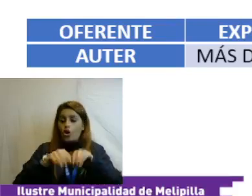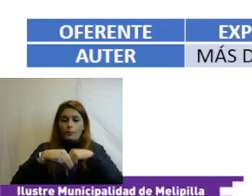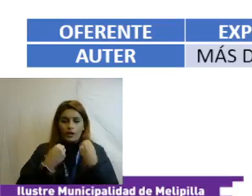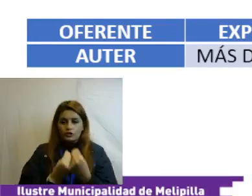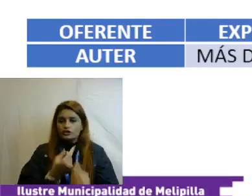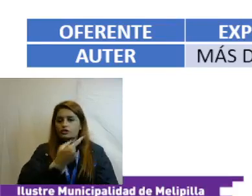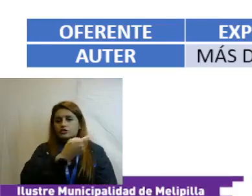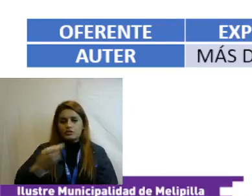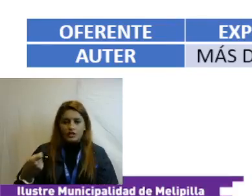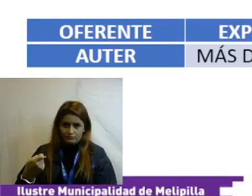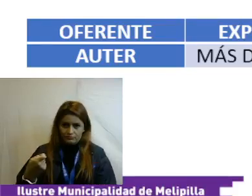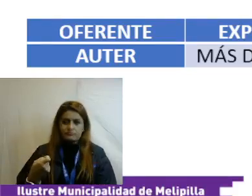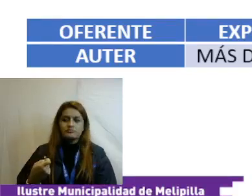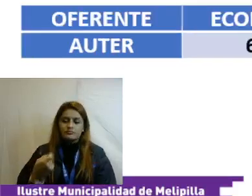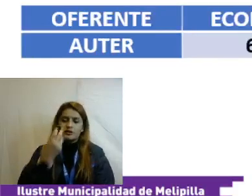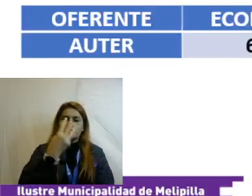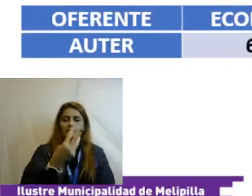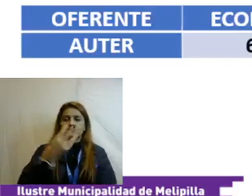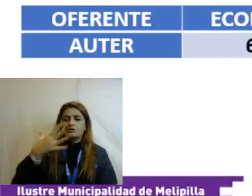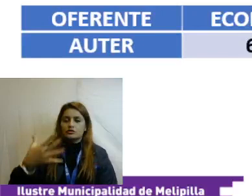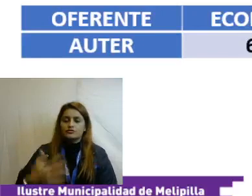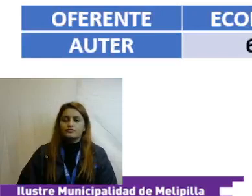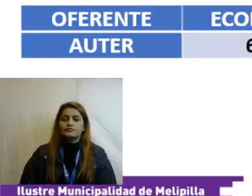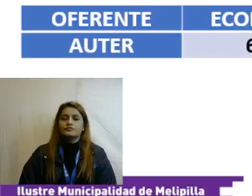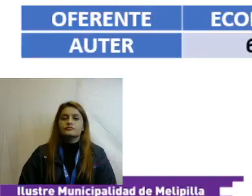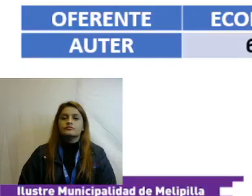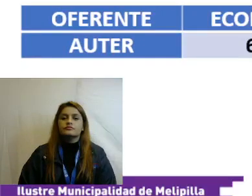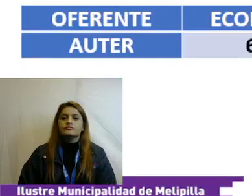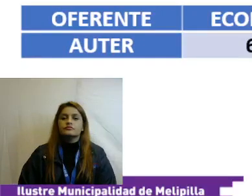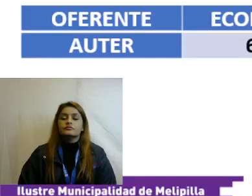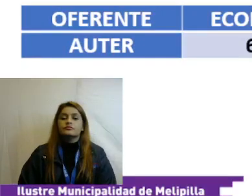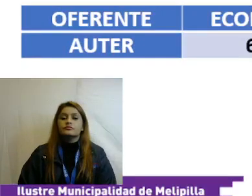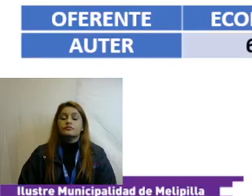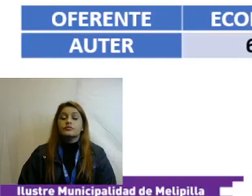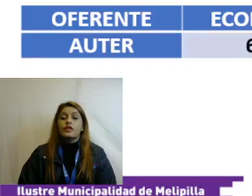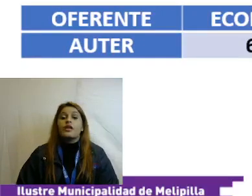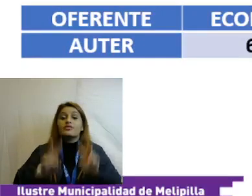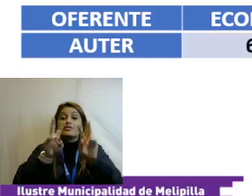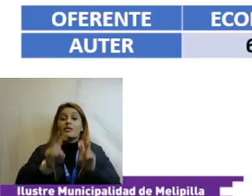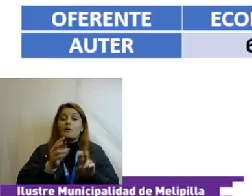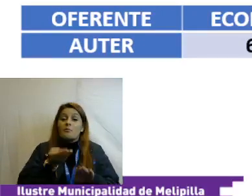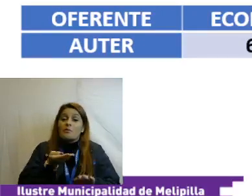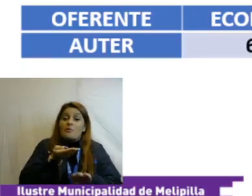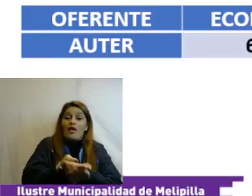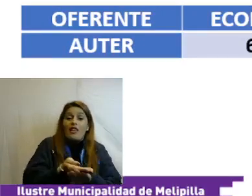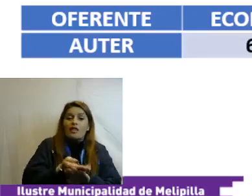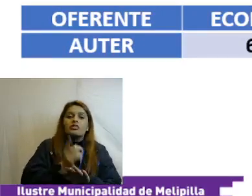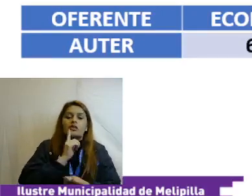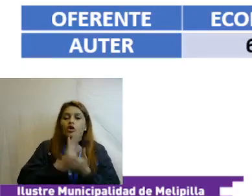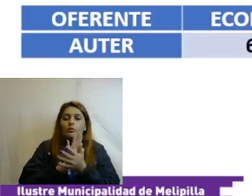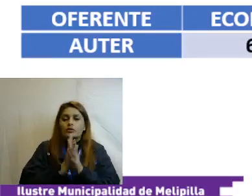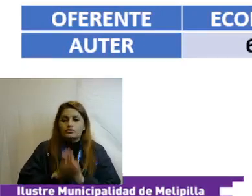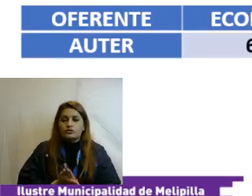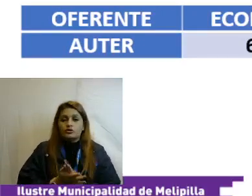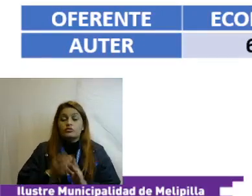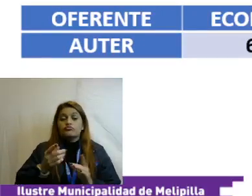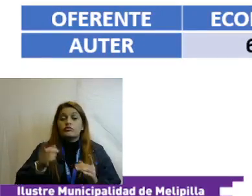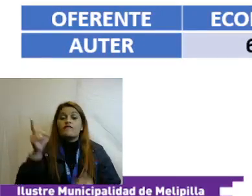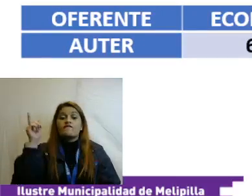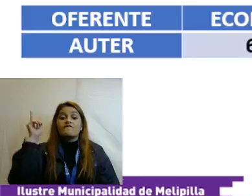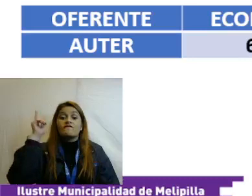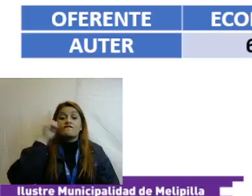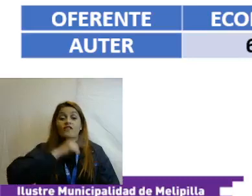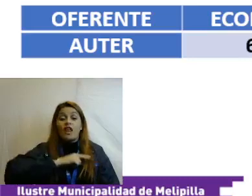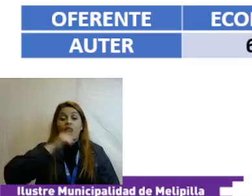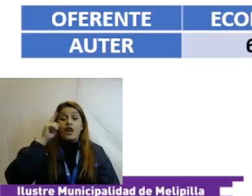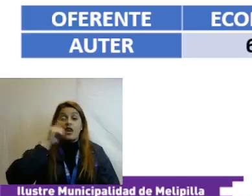el máximo del puntaje, que son 35 puntos. Cumple con todos los aspectos formales, por lo tanto obtiene 5 puntos. Y el puntaje final,